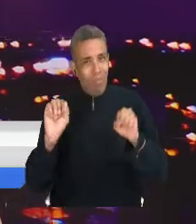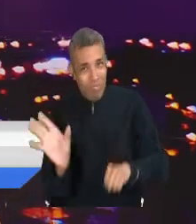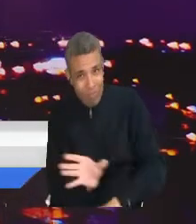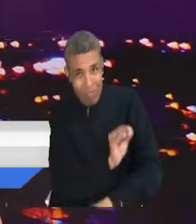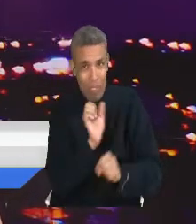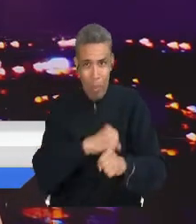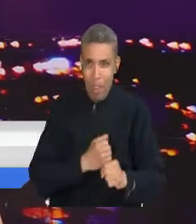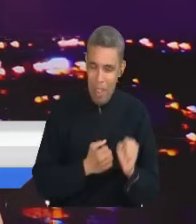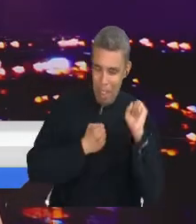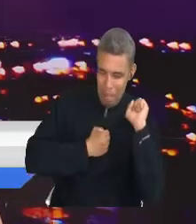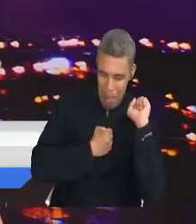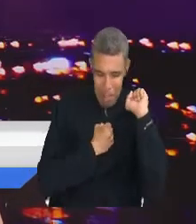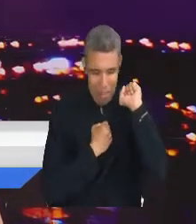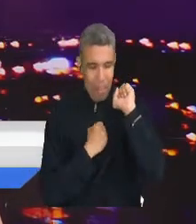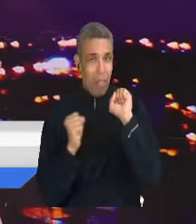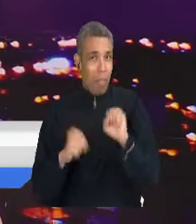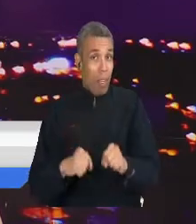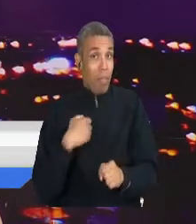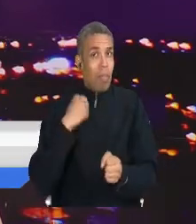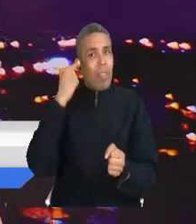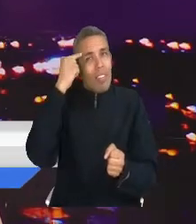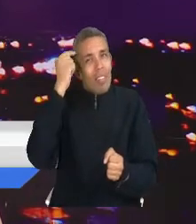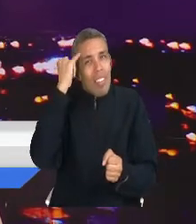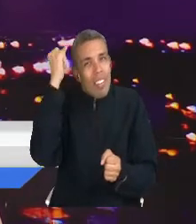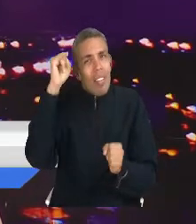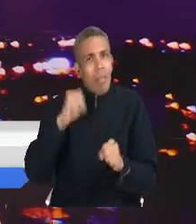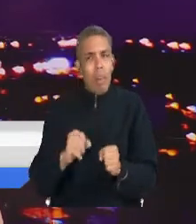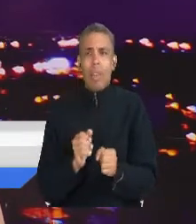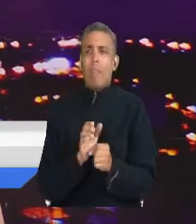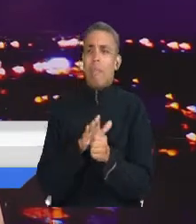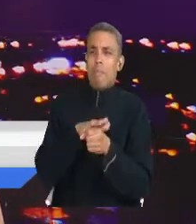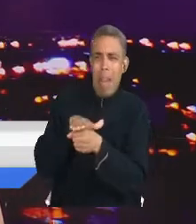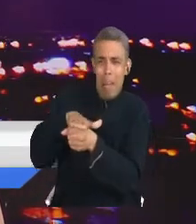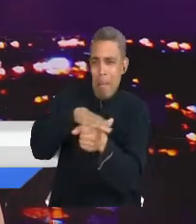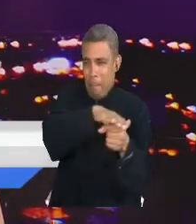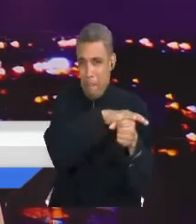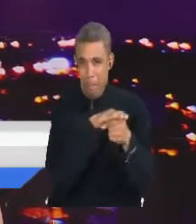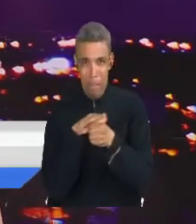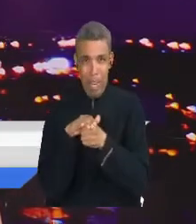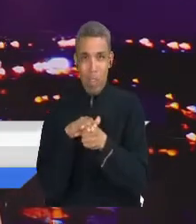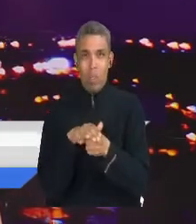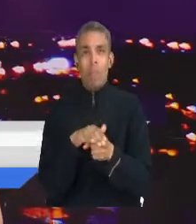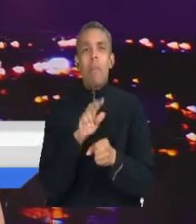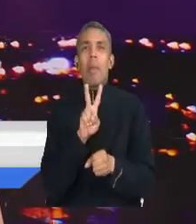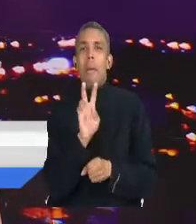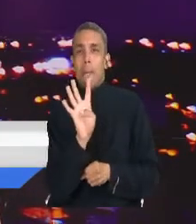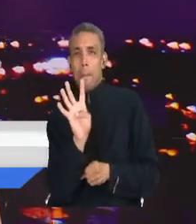llegar, si se lo permite, hasta los corregimientos. Ese es el 29. El día